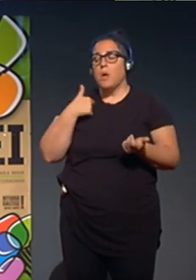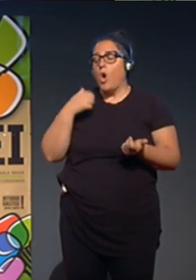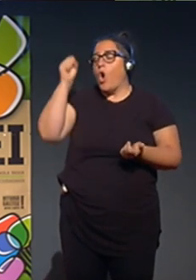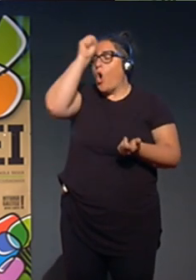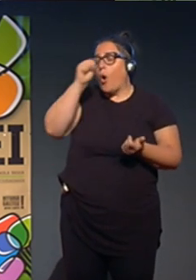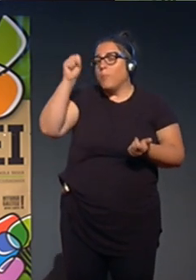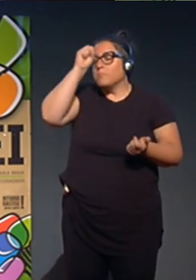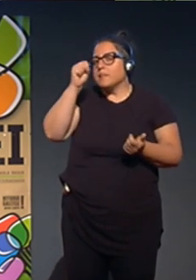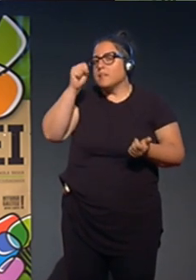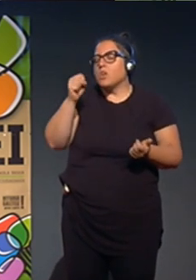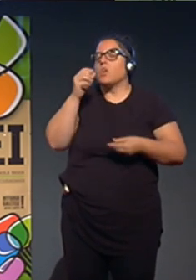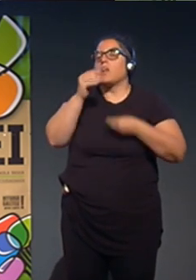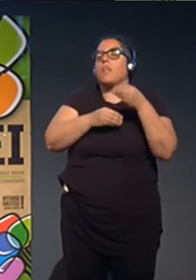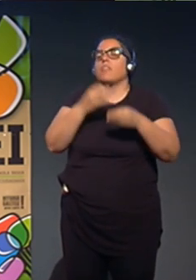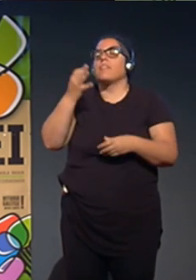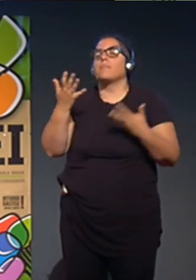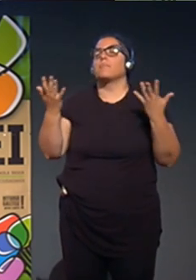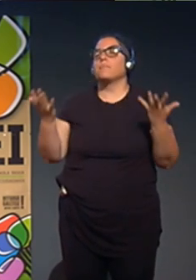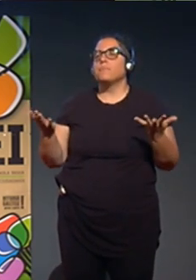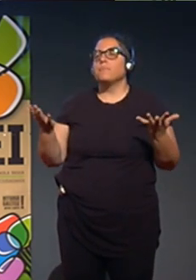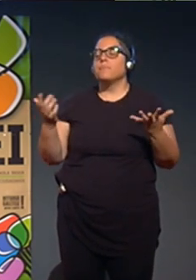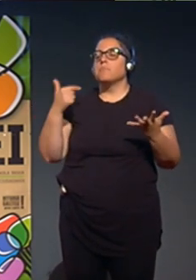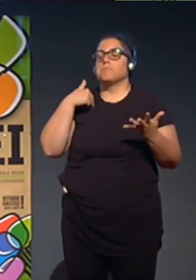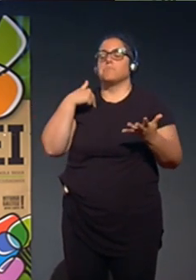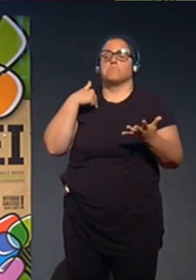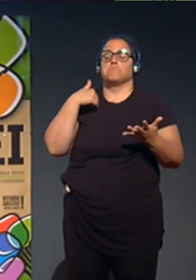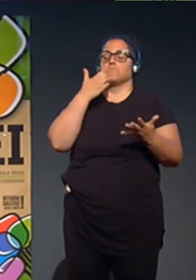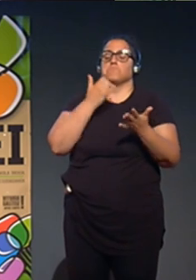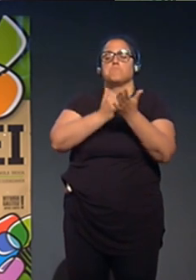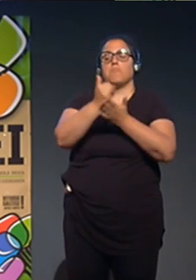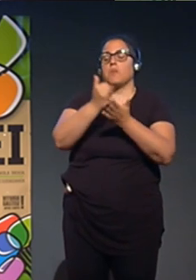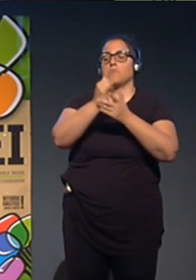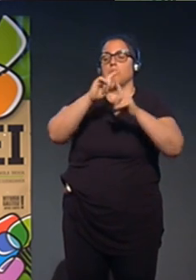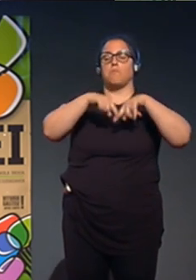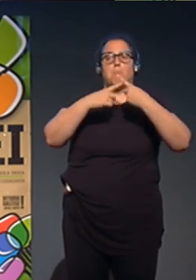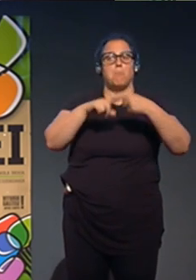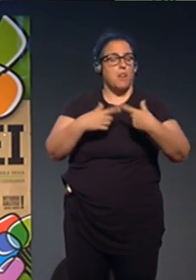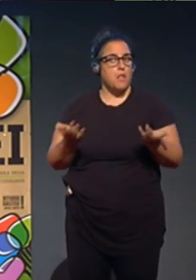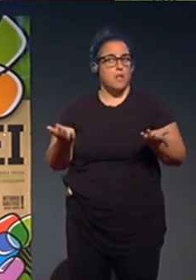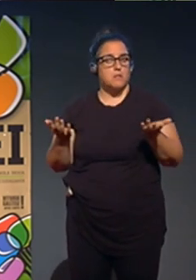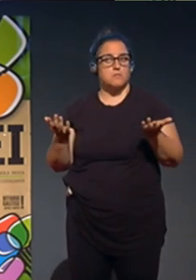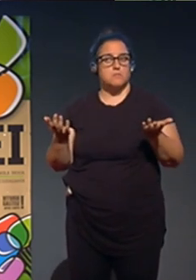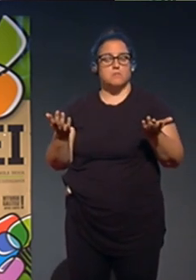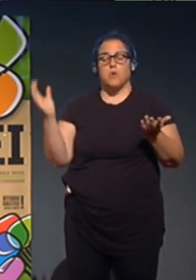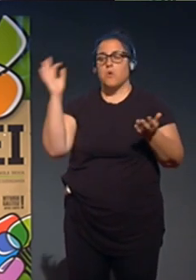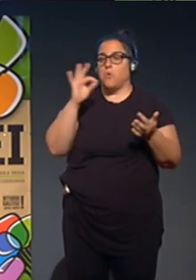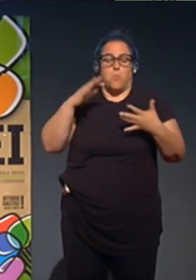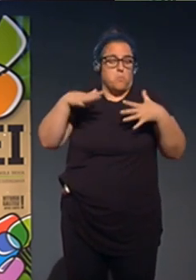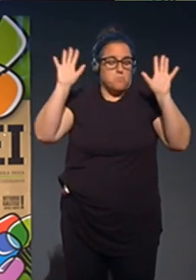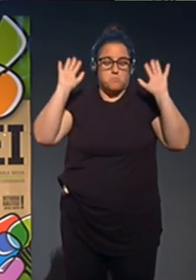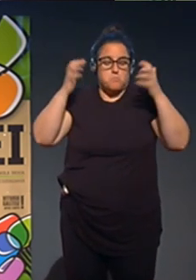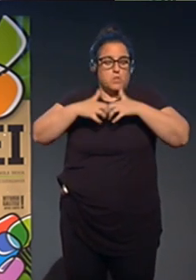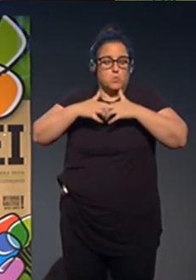pienso que debería hacerse tú tienes una agricultor o una agricultura familiar que agricultura o cualquier otra